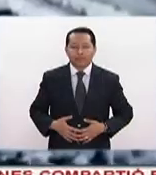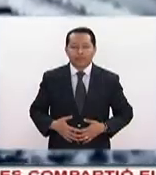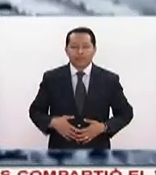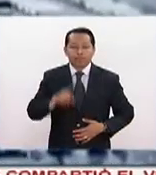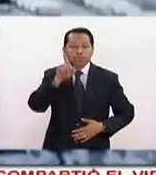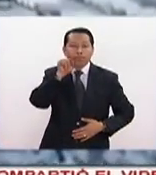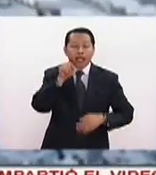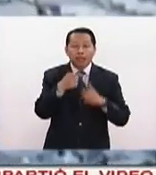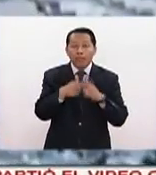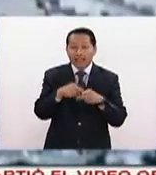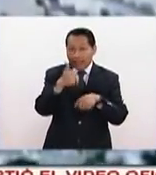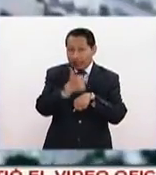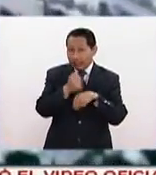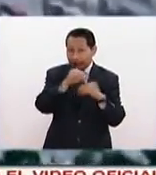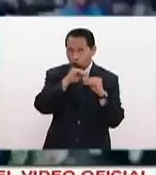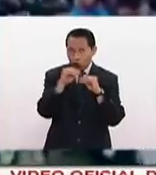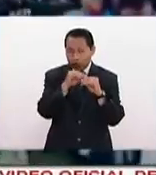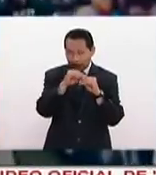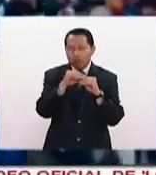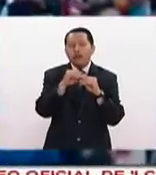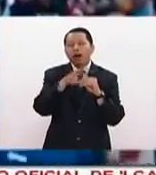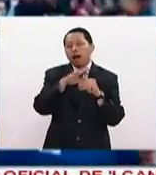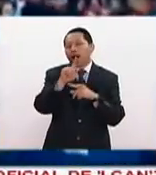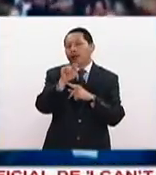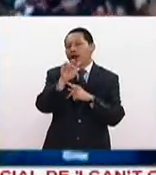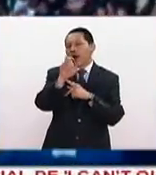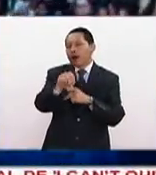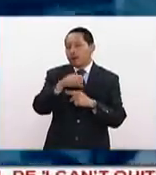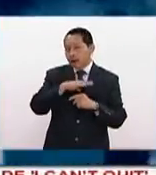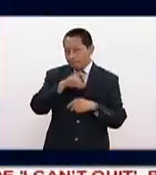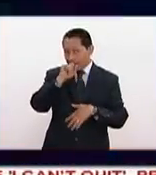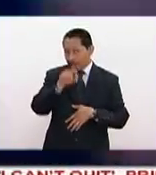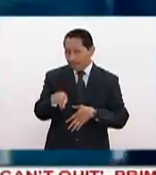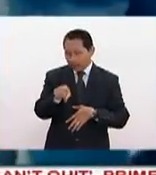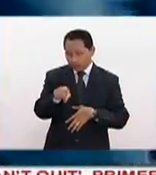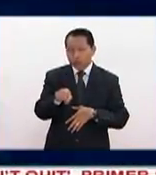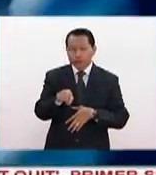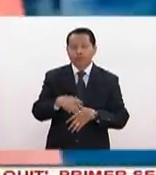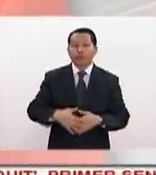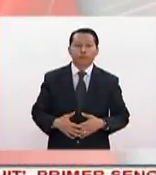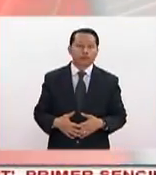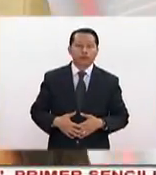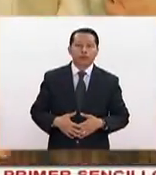Mañana inicia la sexta ronda de renegociación del Tratado de Libre Comercio de América del Norte.